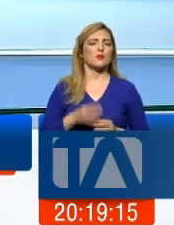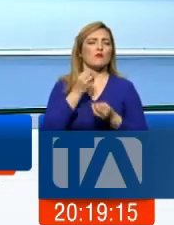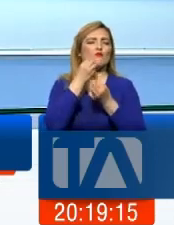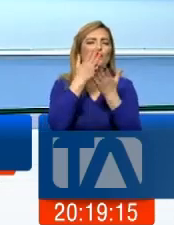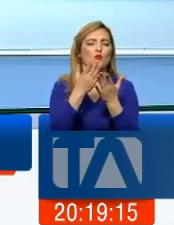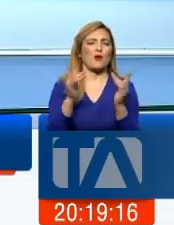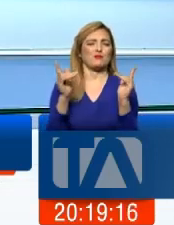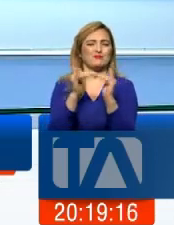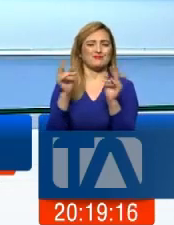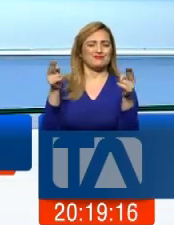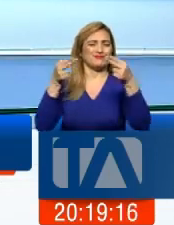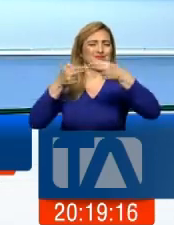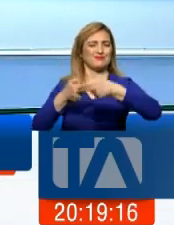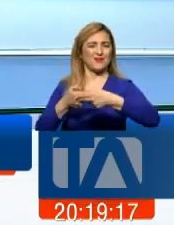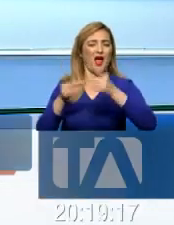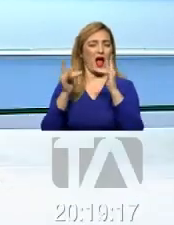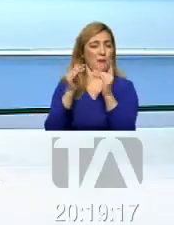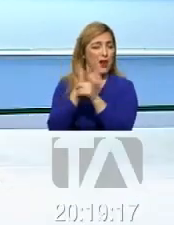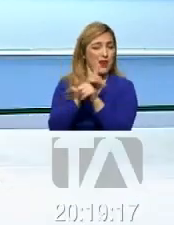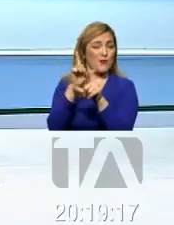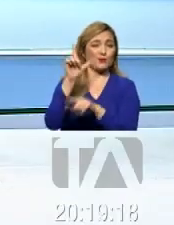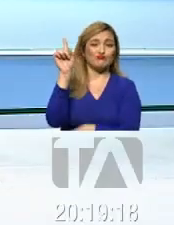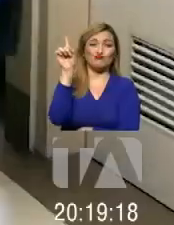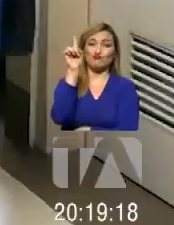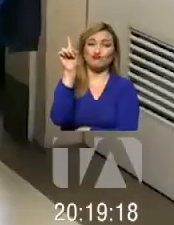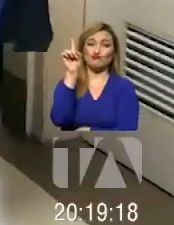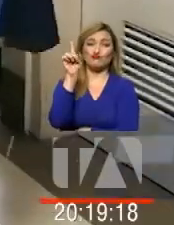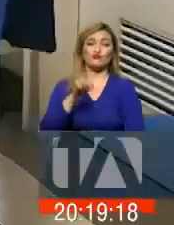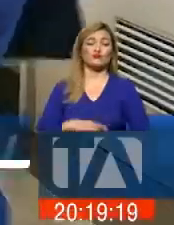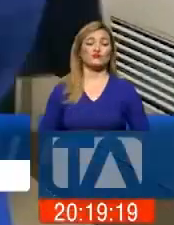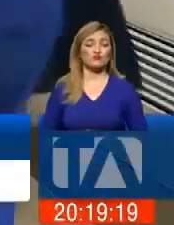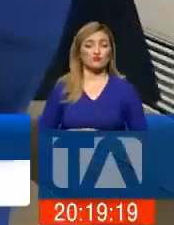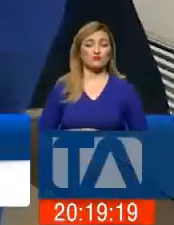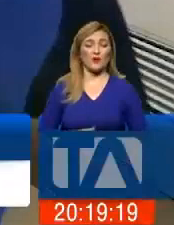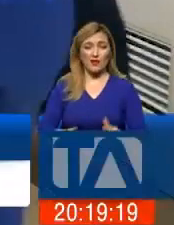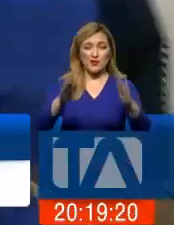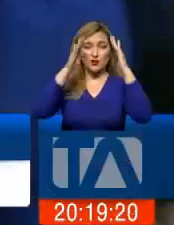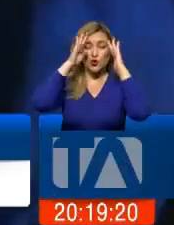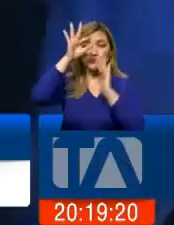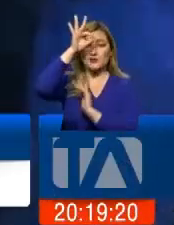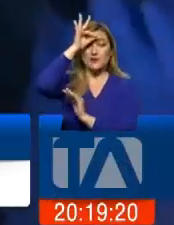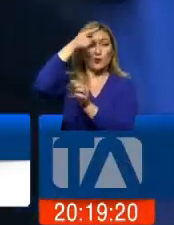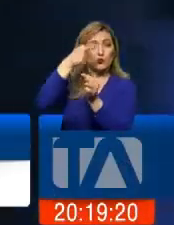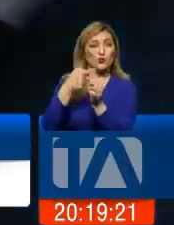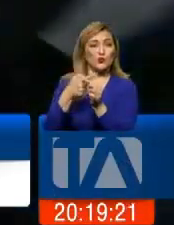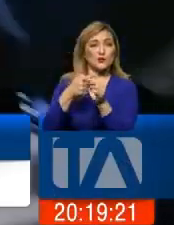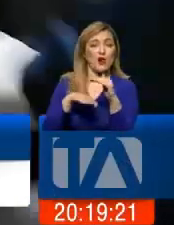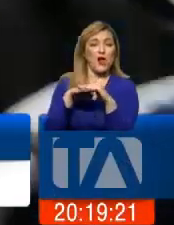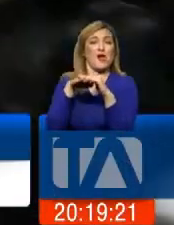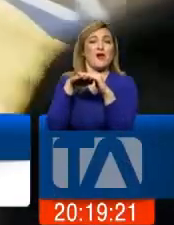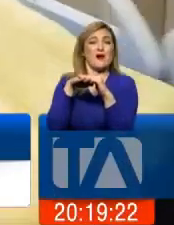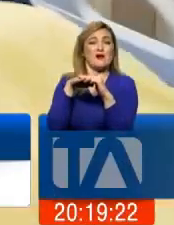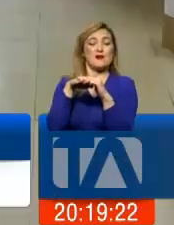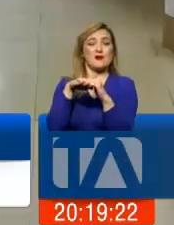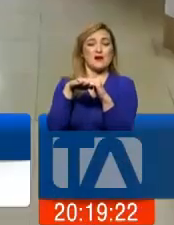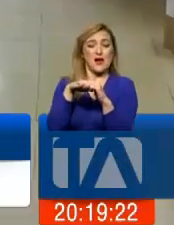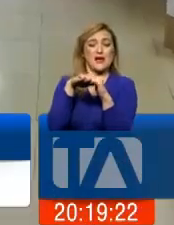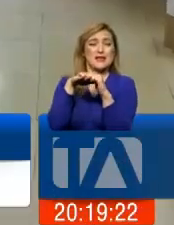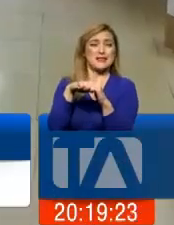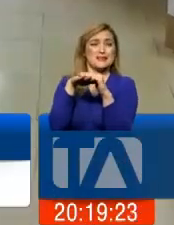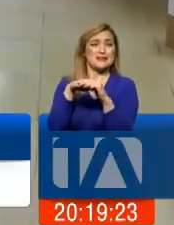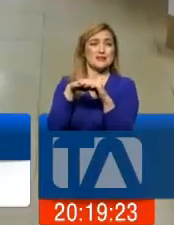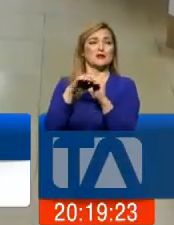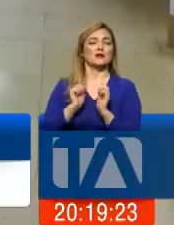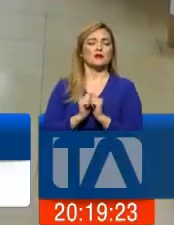de unidades de cuidados intensivos. La capacidad de atención hospitalaria en Quito está al límite, lo que era previsible